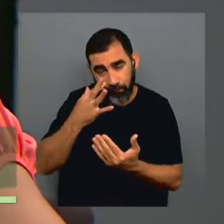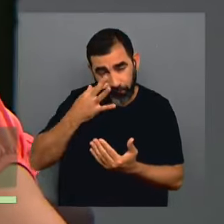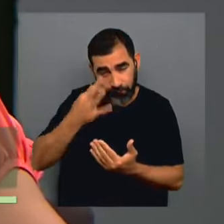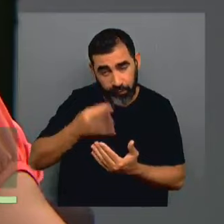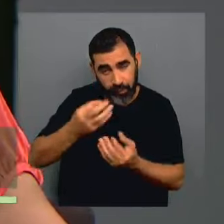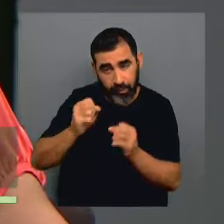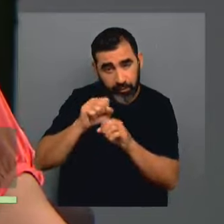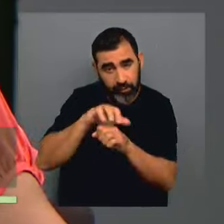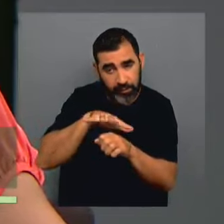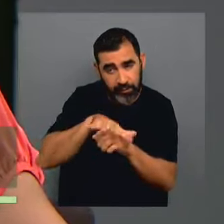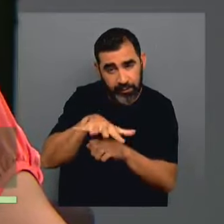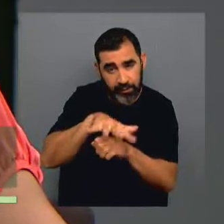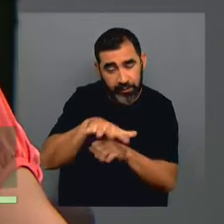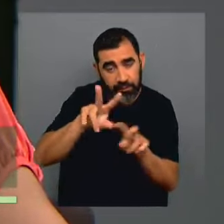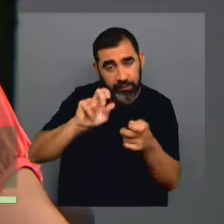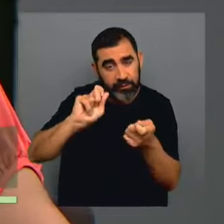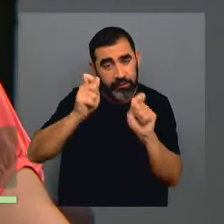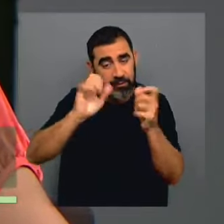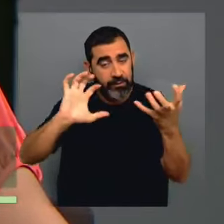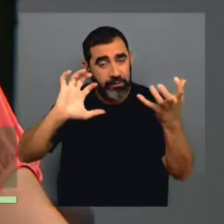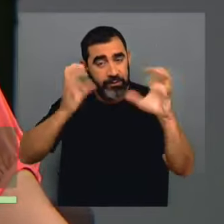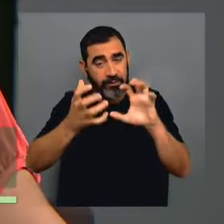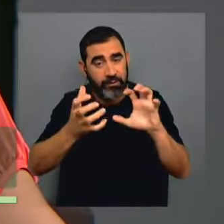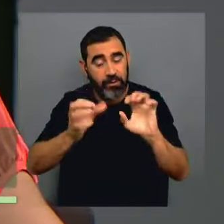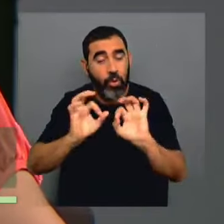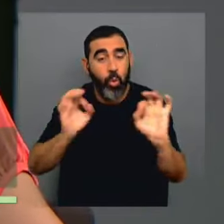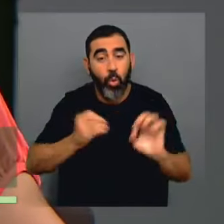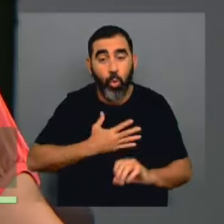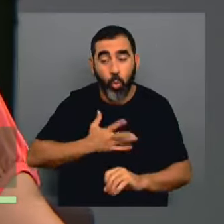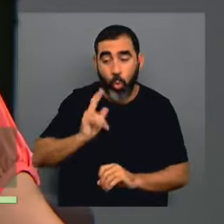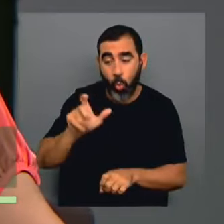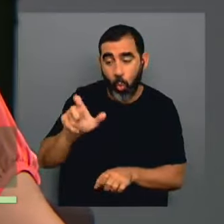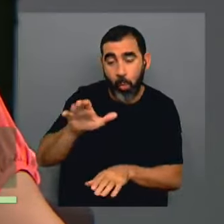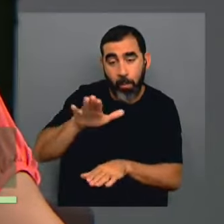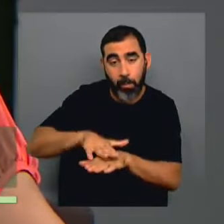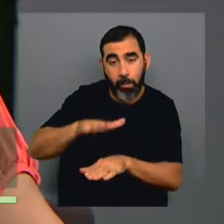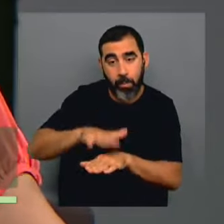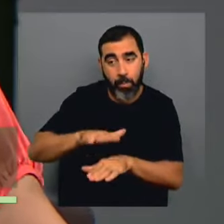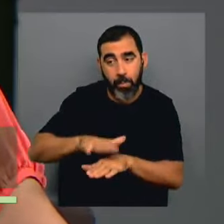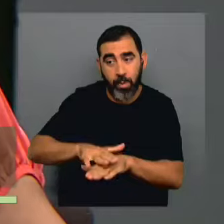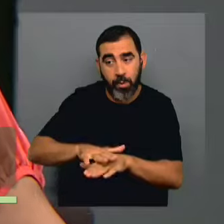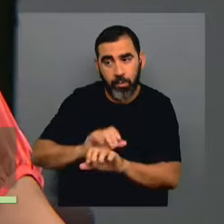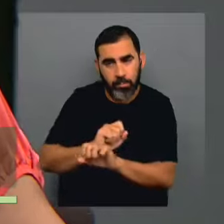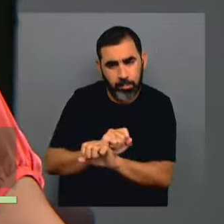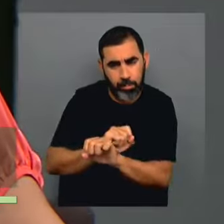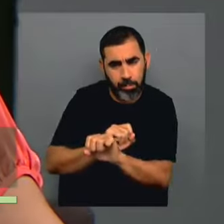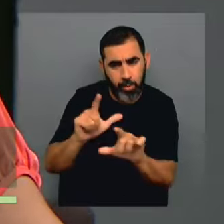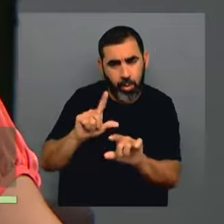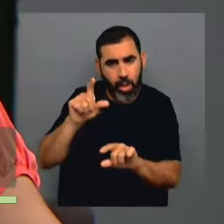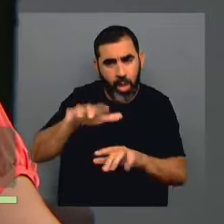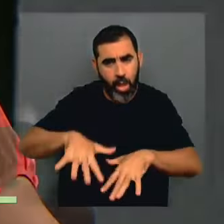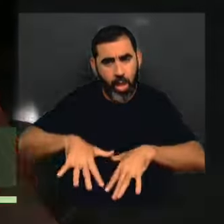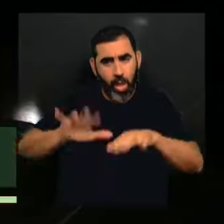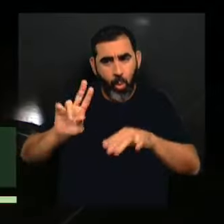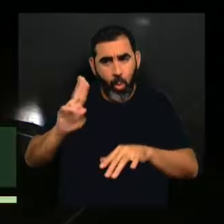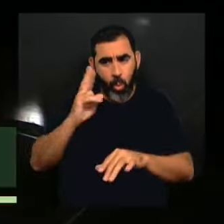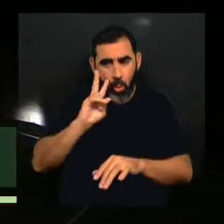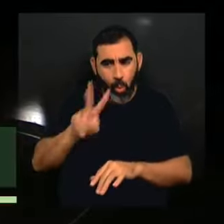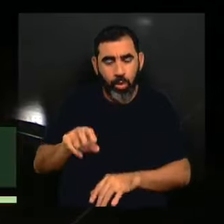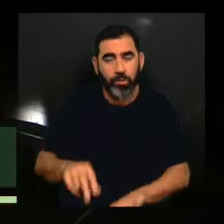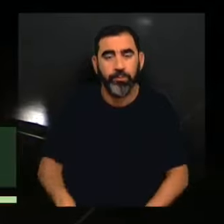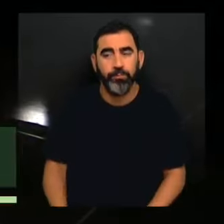incide el cambio climático o o la acción humana en que parecen cada vez más agresivas las inundaciones en Uruguay bueno